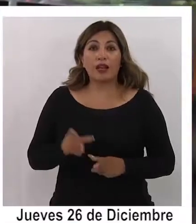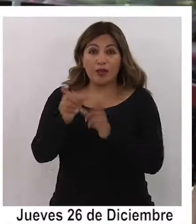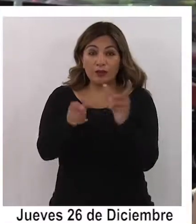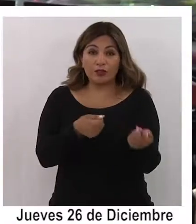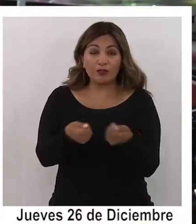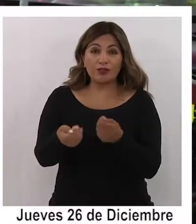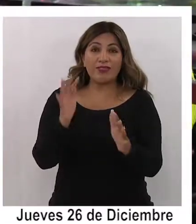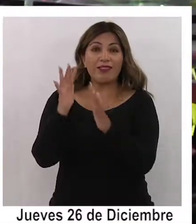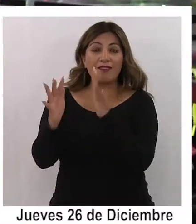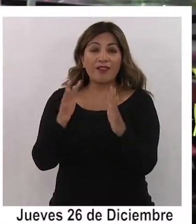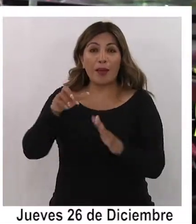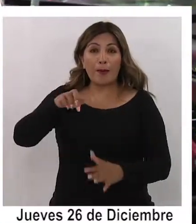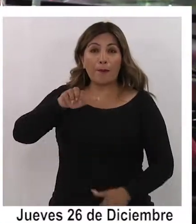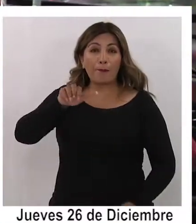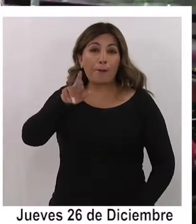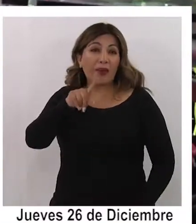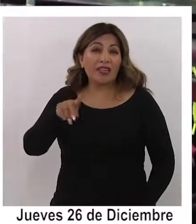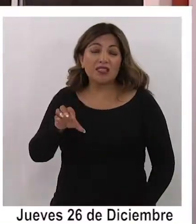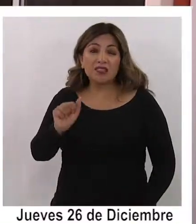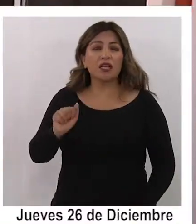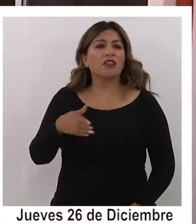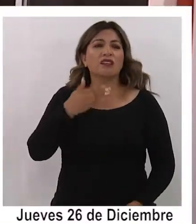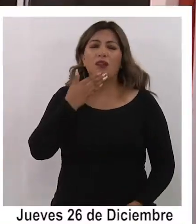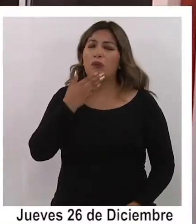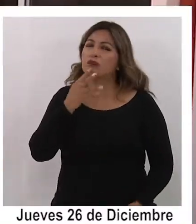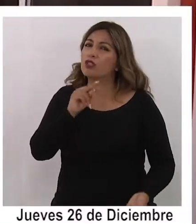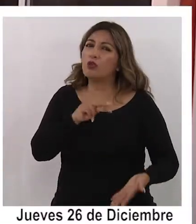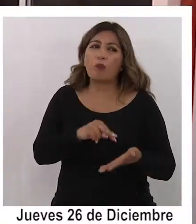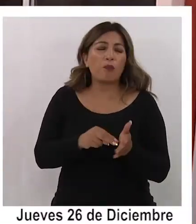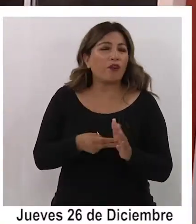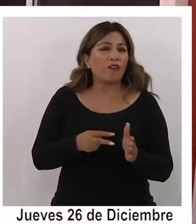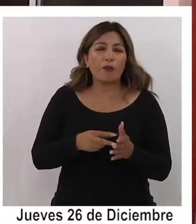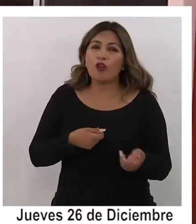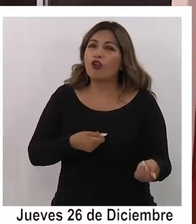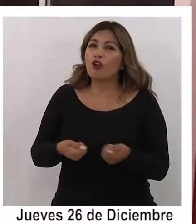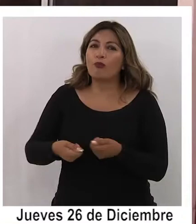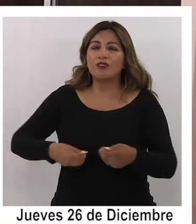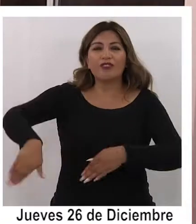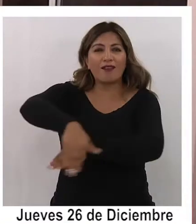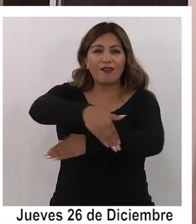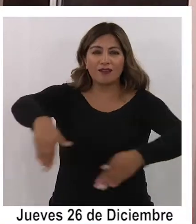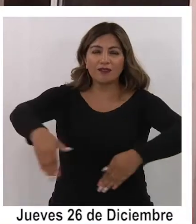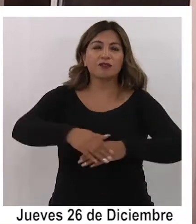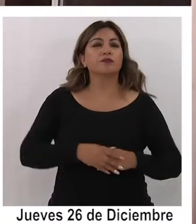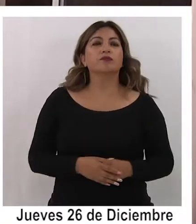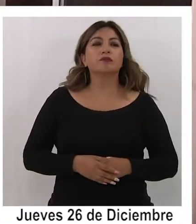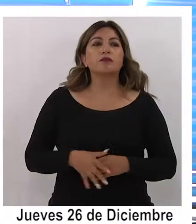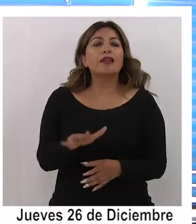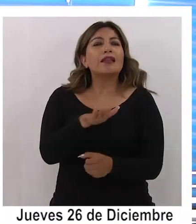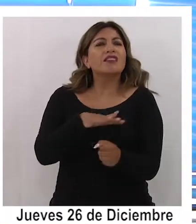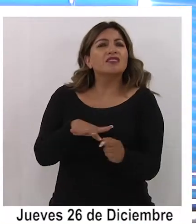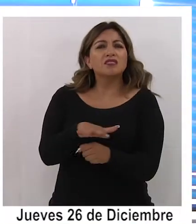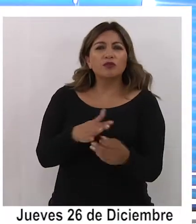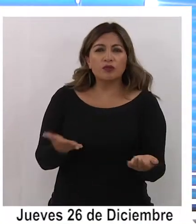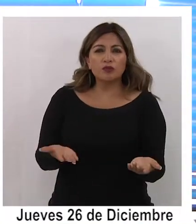comerciantes de la Feria Persa también se sienten afectados por el comercio informal. La situación